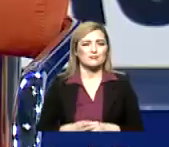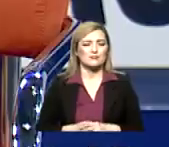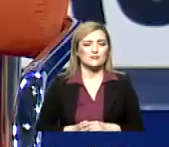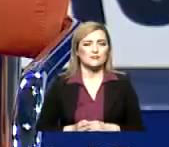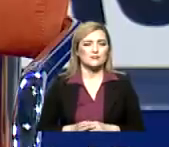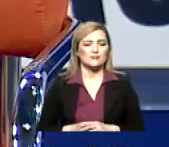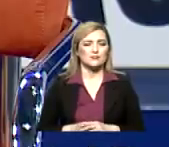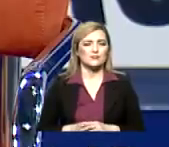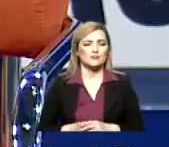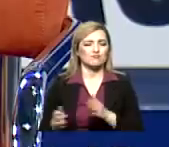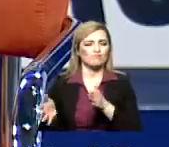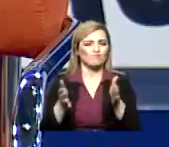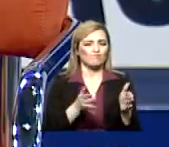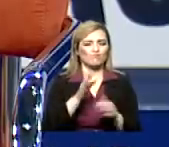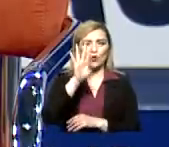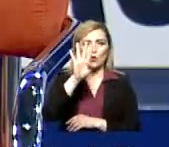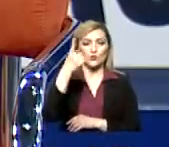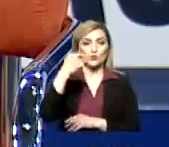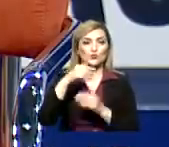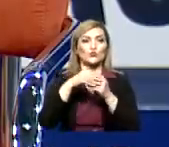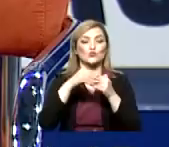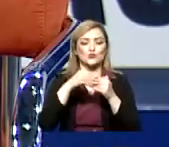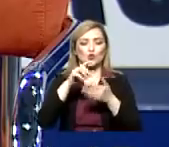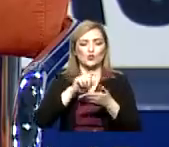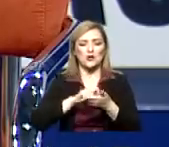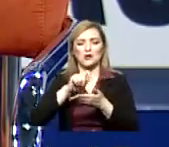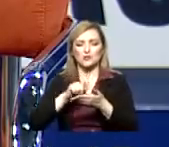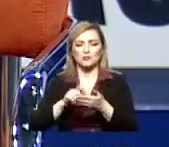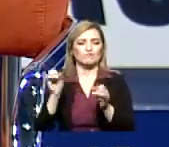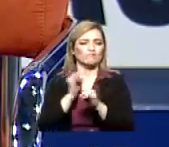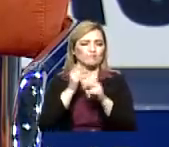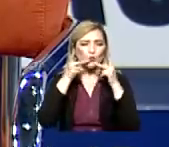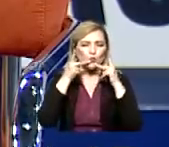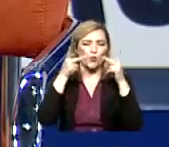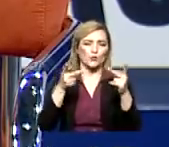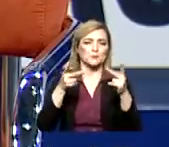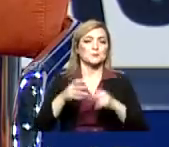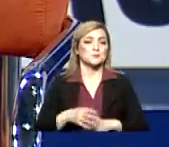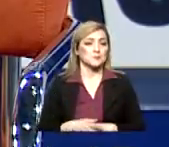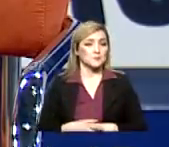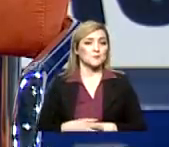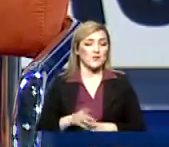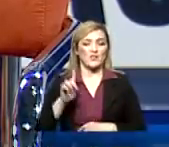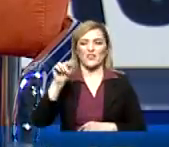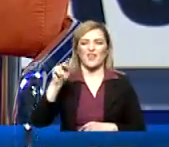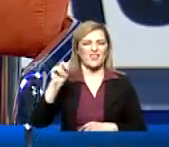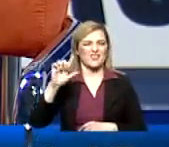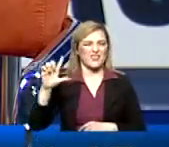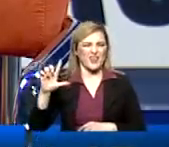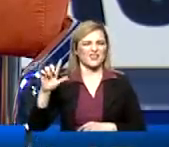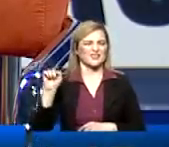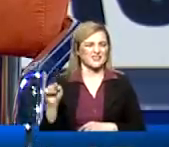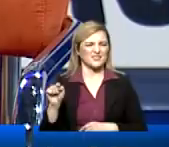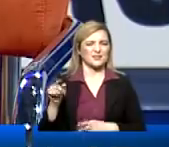horas. Cerca de 4 millones de dólares en contratos e instituciones públicas ha recibido Daniel Salcedo desde